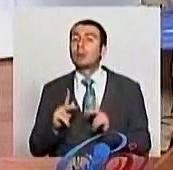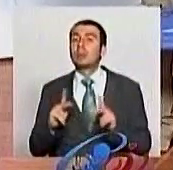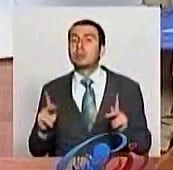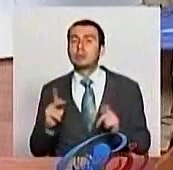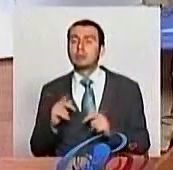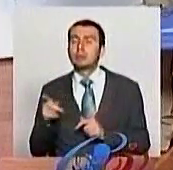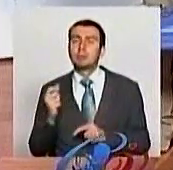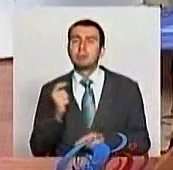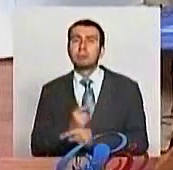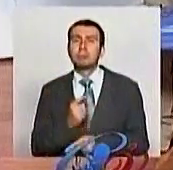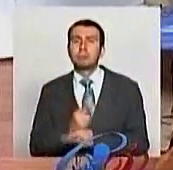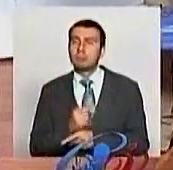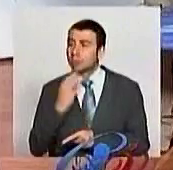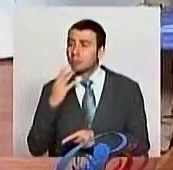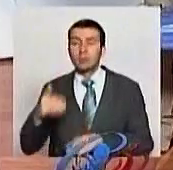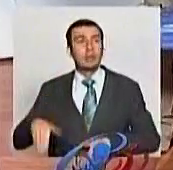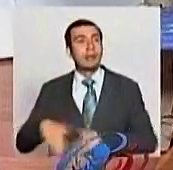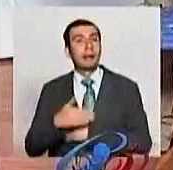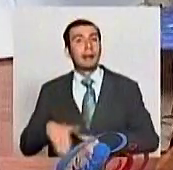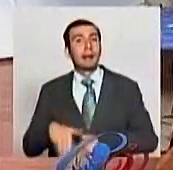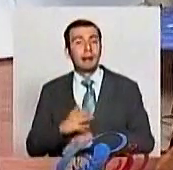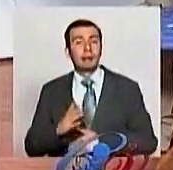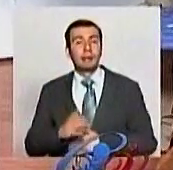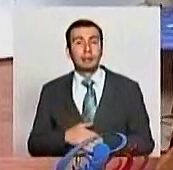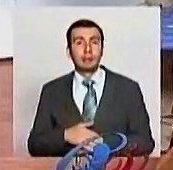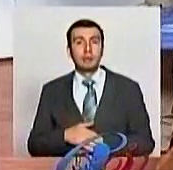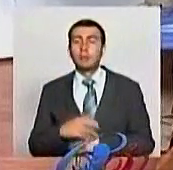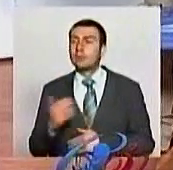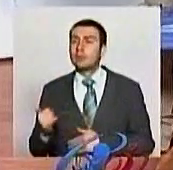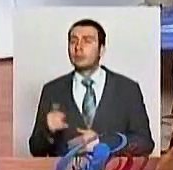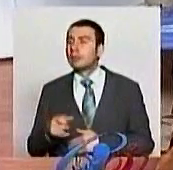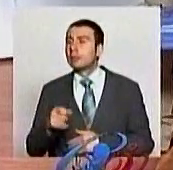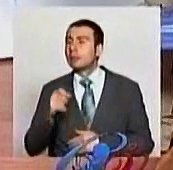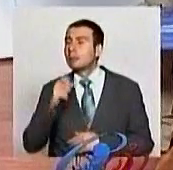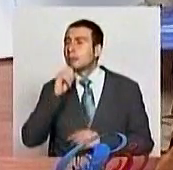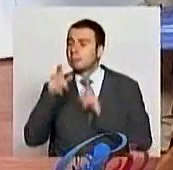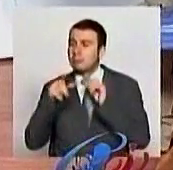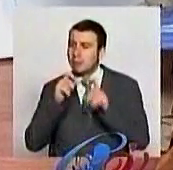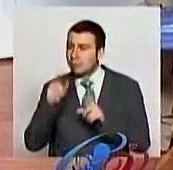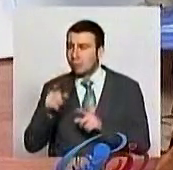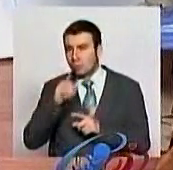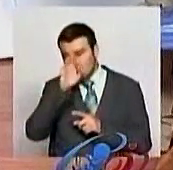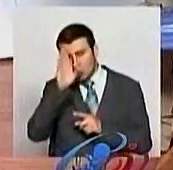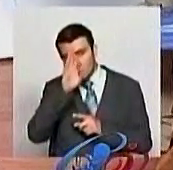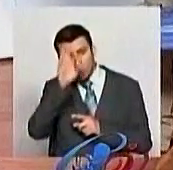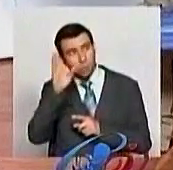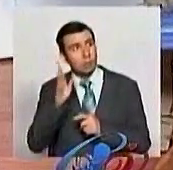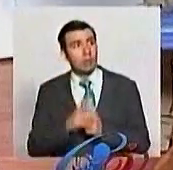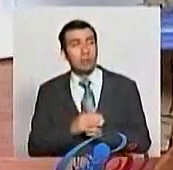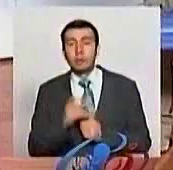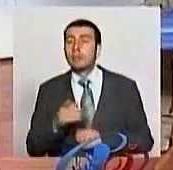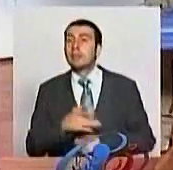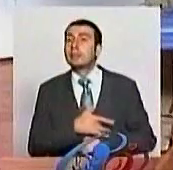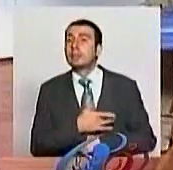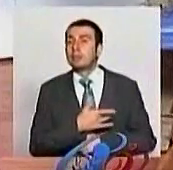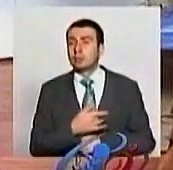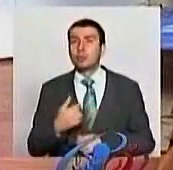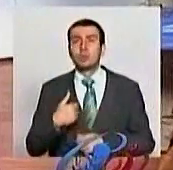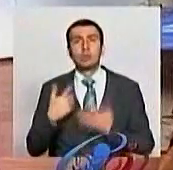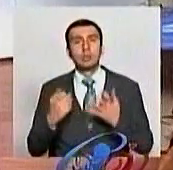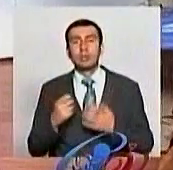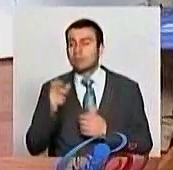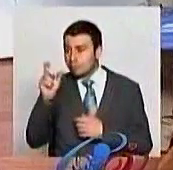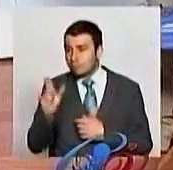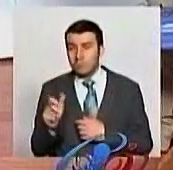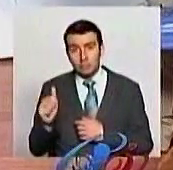hacen en la calle y son preguntas frecuentes. Son síntomas. Yo quiero que uno de los camarógrafos que